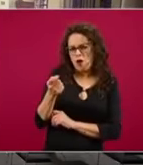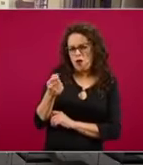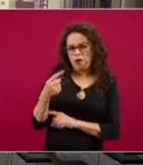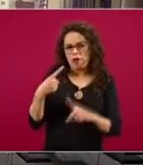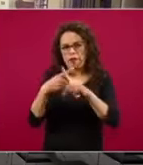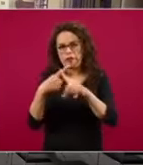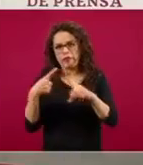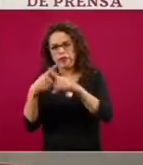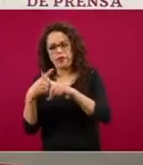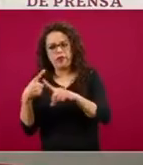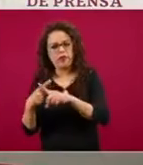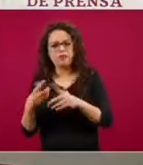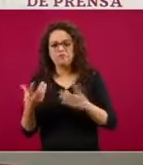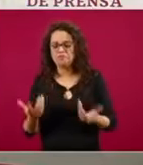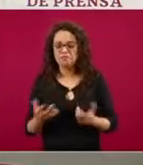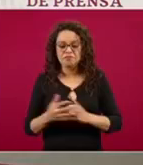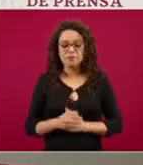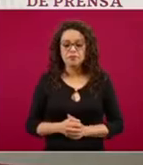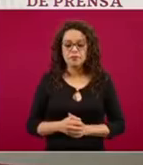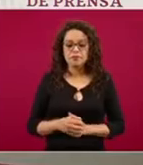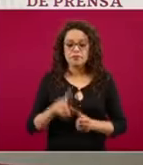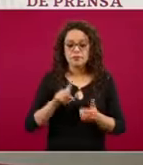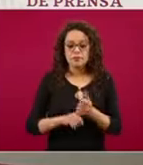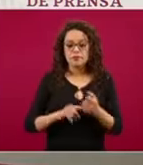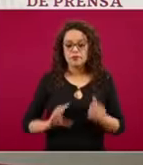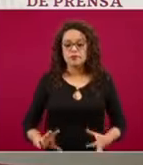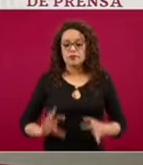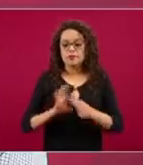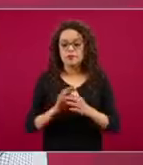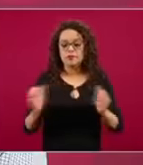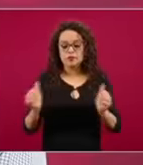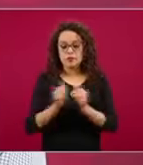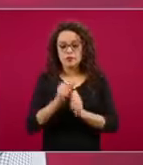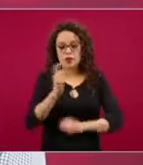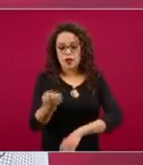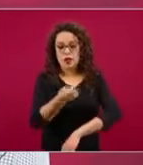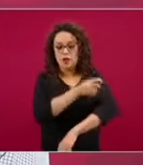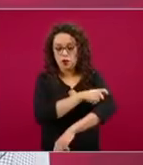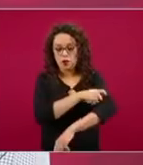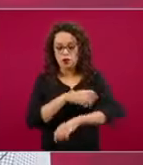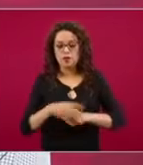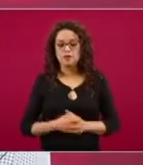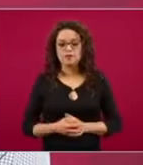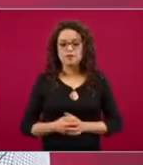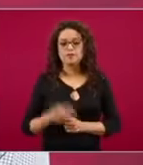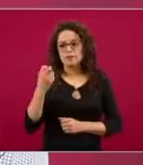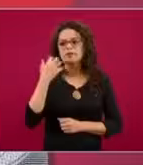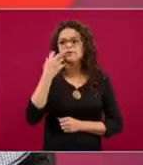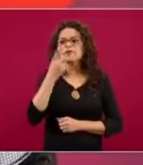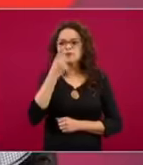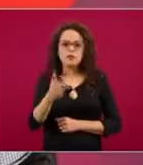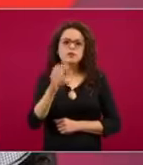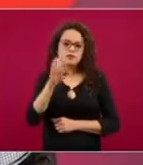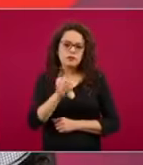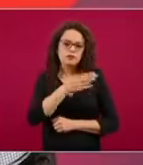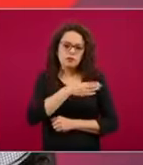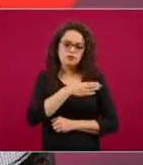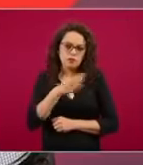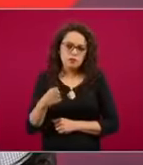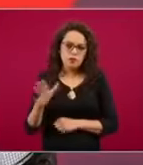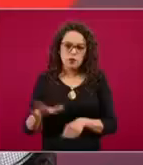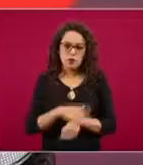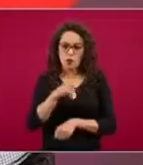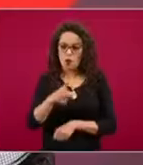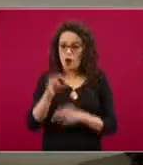adversos potencialmente o posiblemente asociados a la vacuna que se han presentado. Esto, digamos, es bueno porque entonces quiere decir que las vacunas